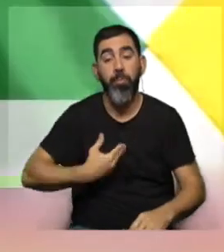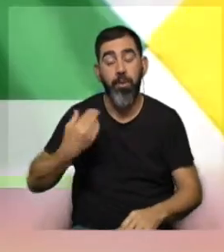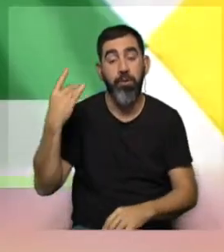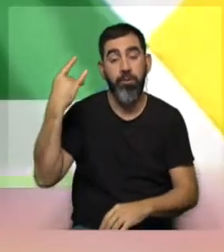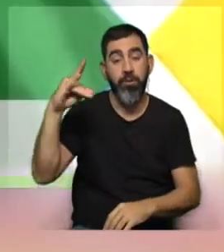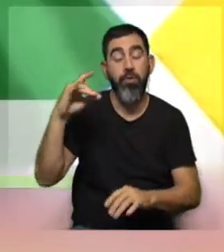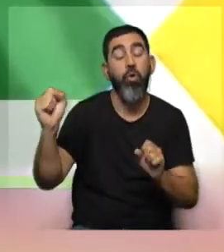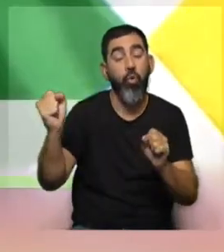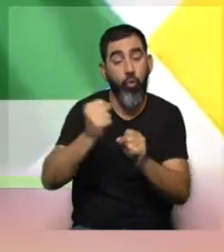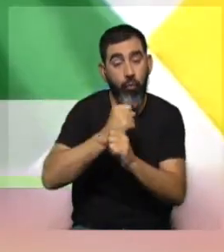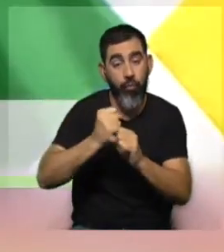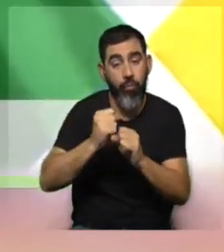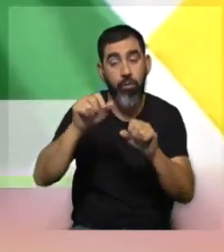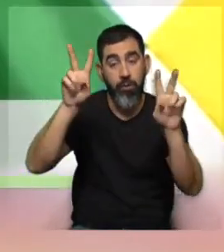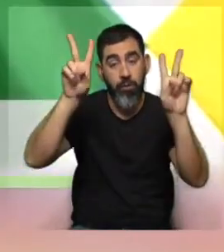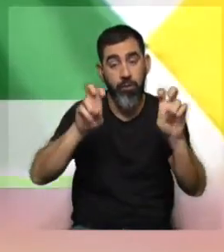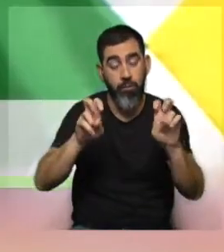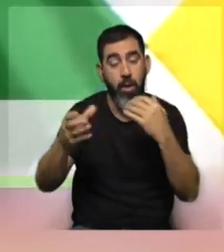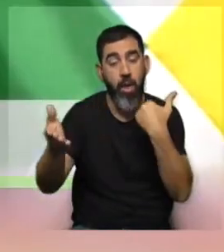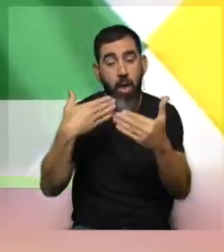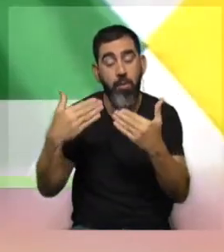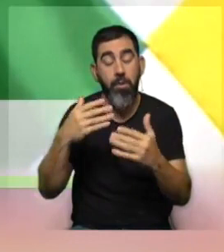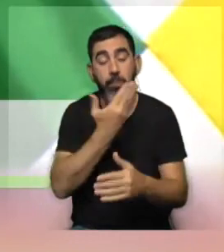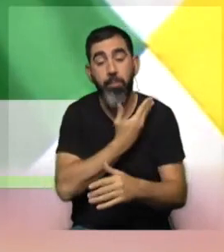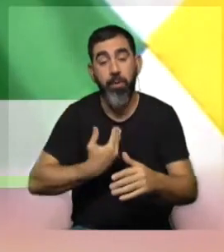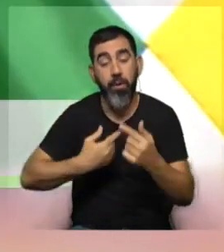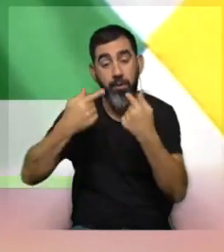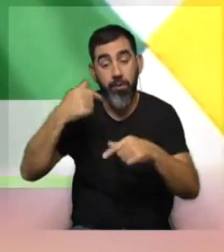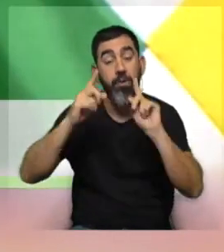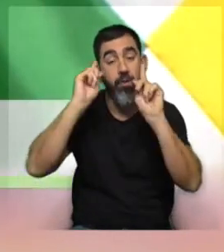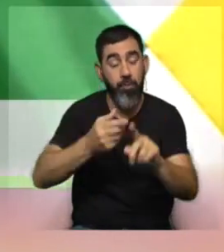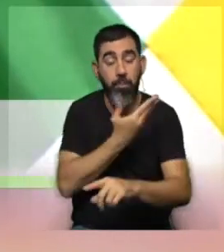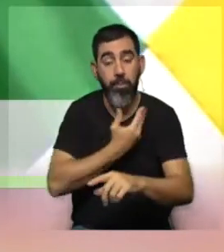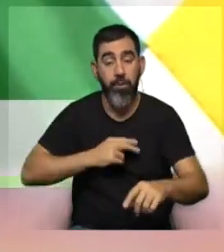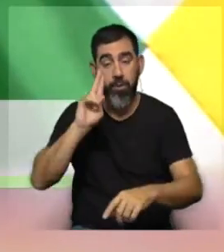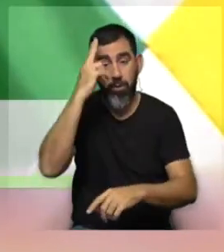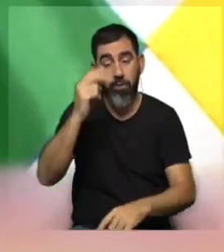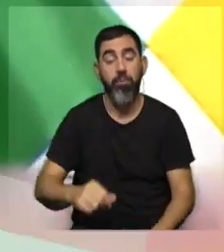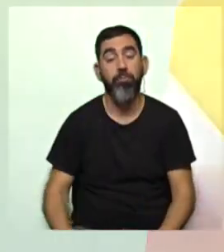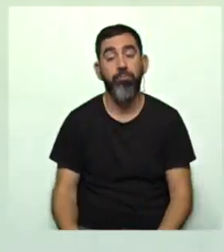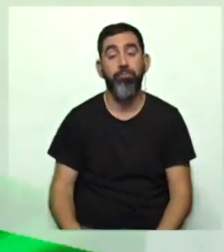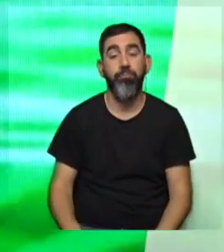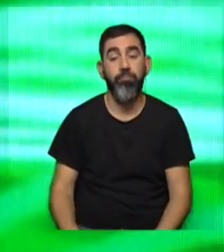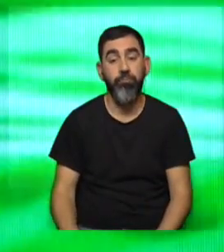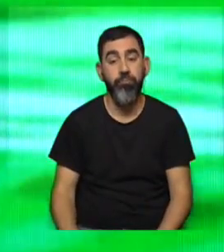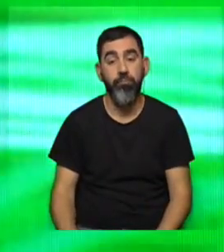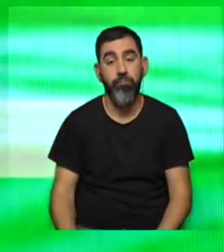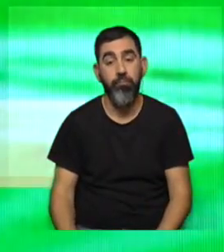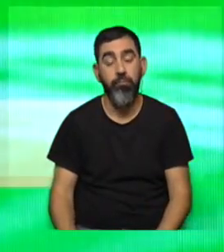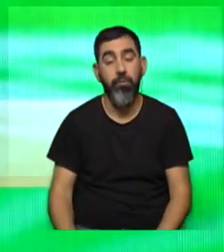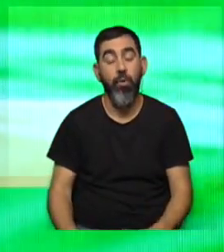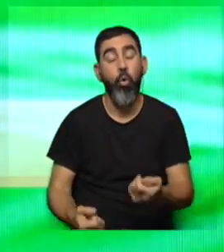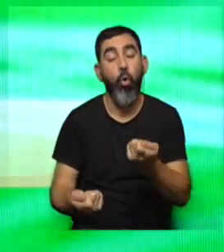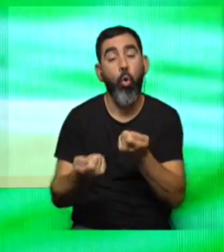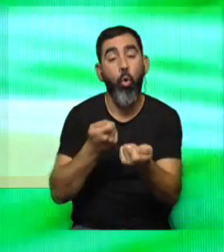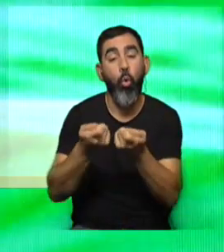Bolivia confirmó que habló del tema con varios de sus colegas incluido el mandatario uruguayo la cámara